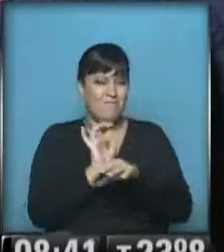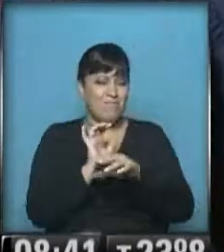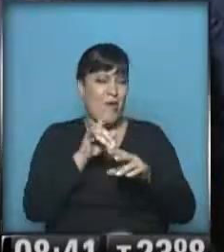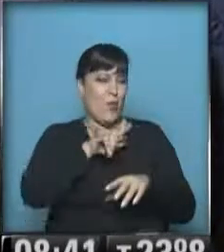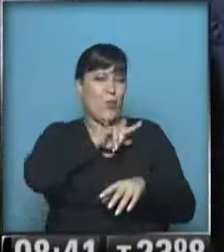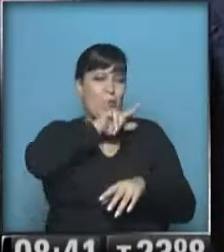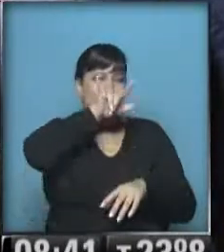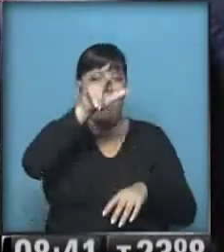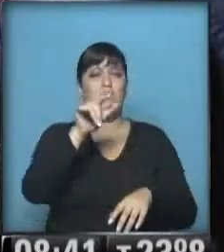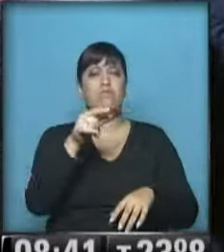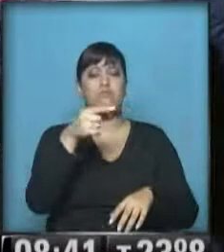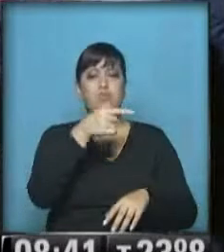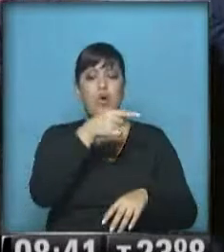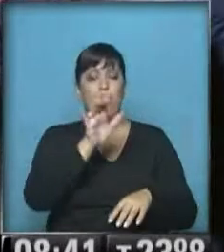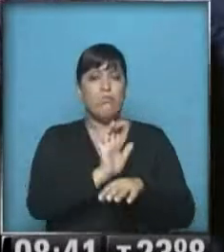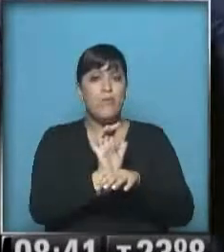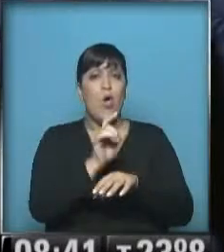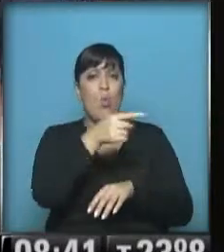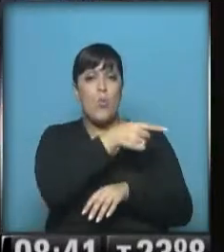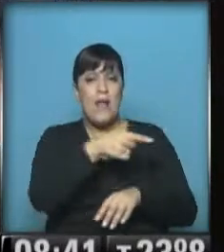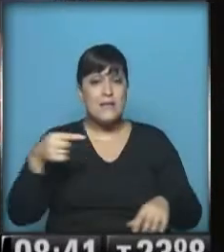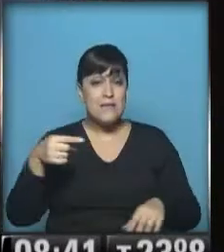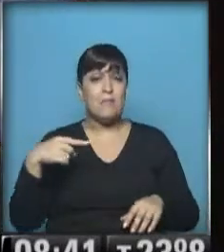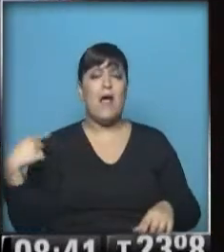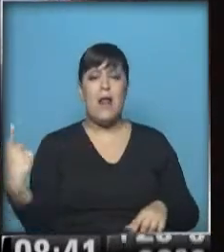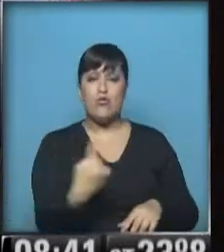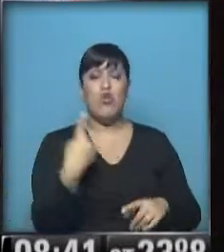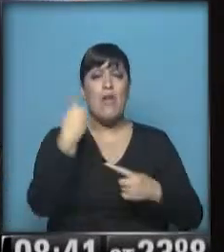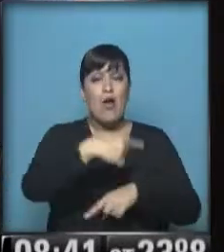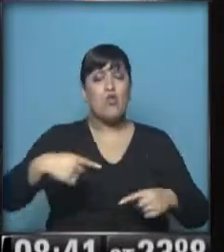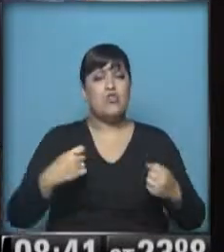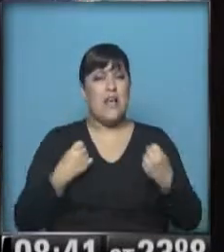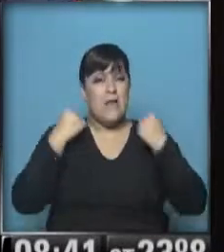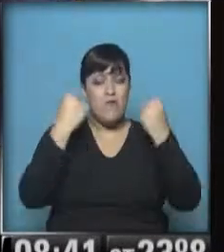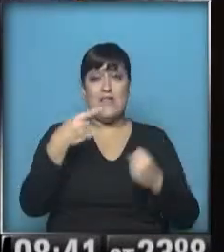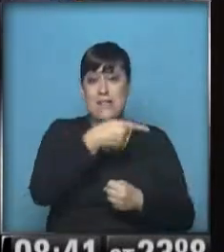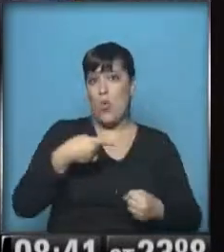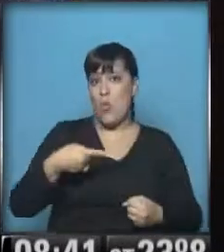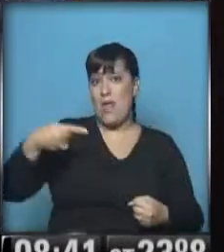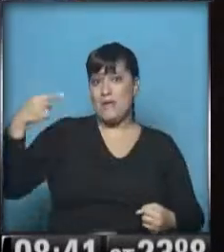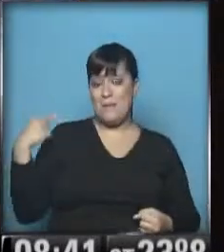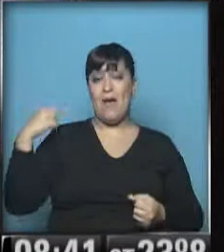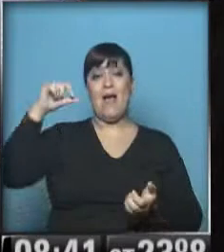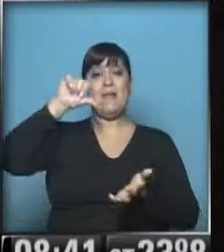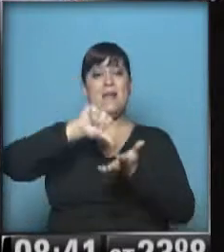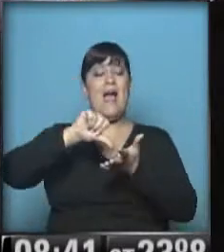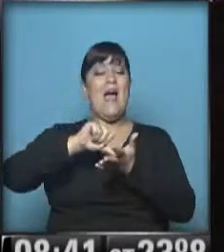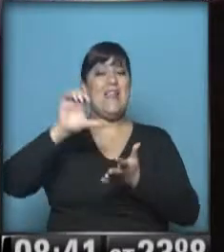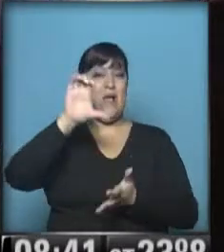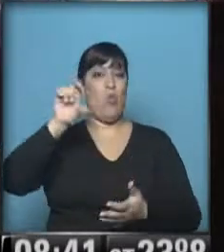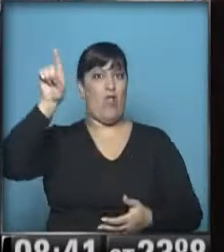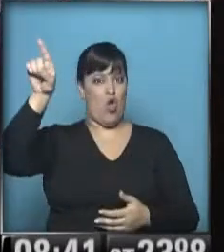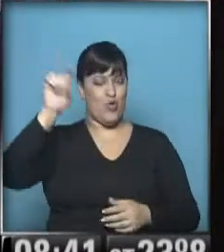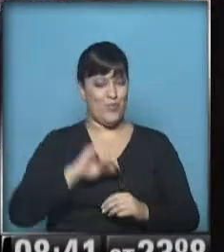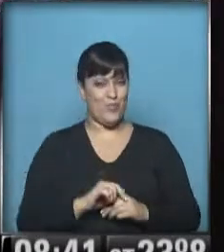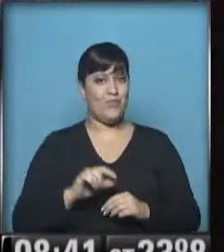como en una semana se concentra todos los esfuerzos y toda la fuerza. Hace una semana estábamos en Guayaquil y en Quito,